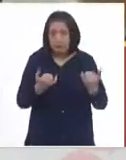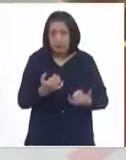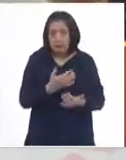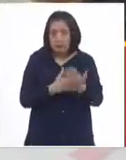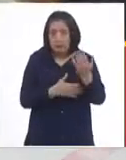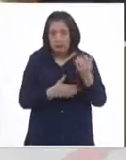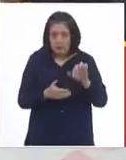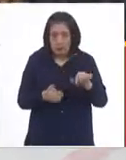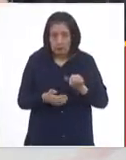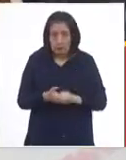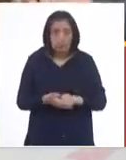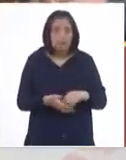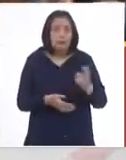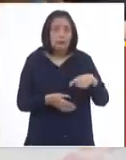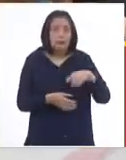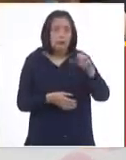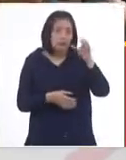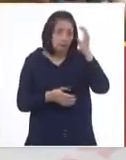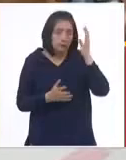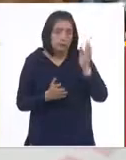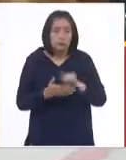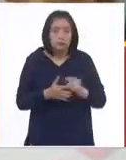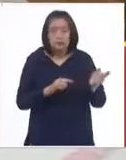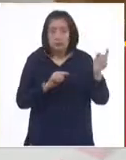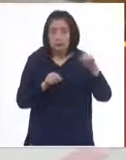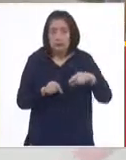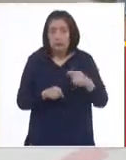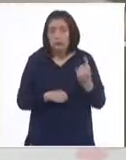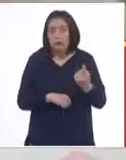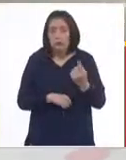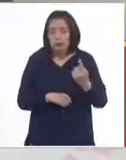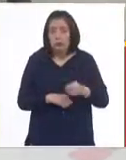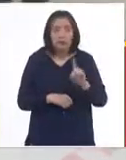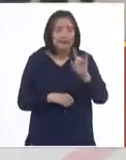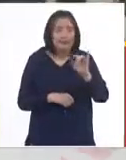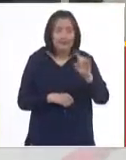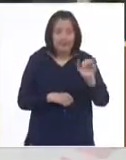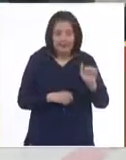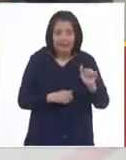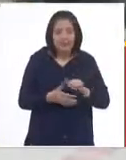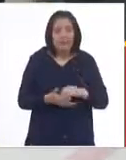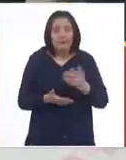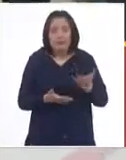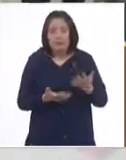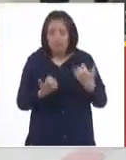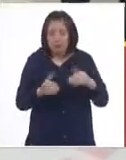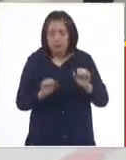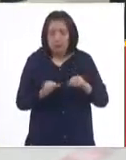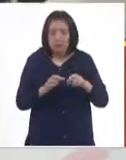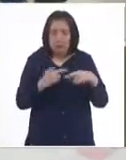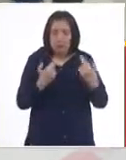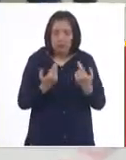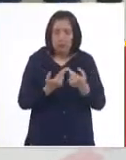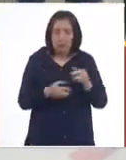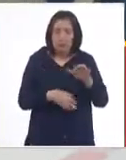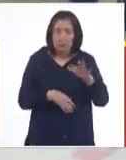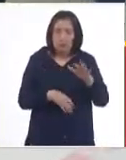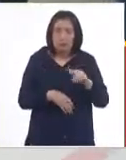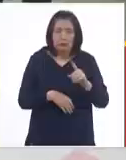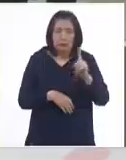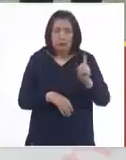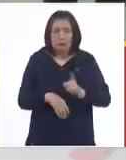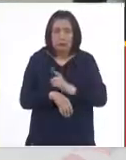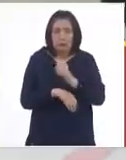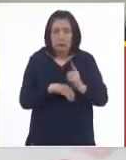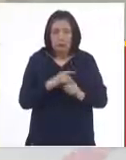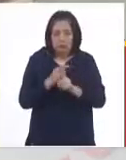mañana a Pedro Castillo, solamente ha aparecido por aquí la señora Dina Boluarte, quien sostuvo una reunión de aproximadamente